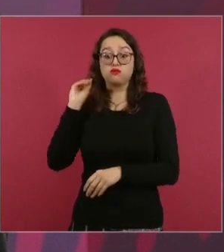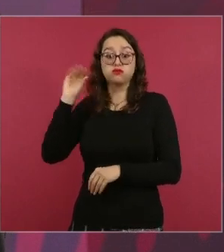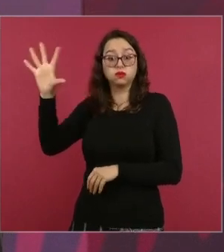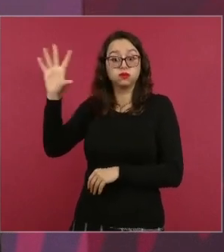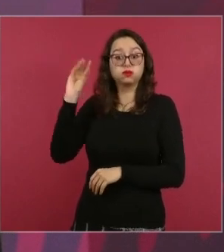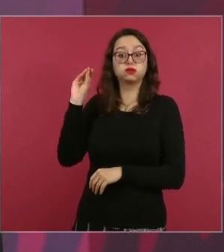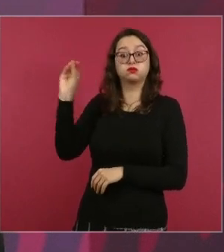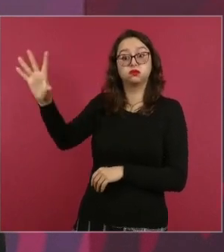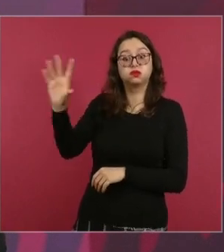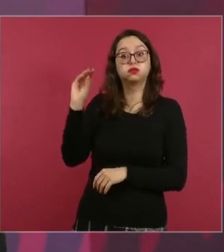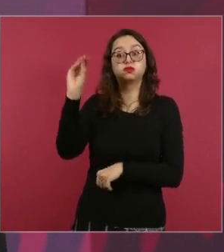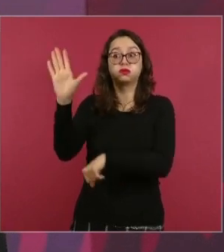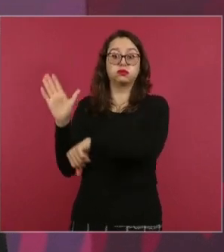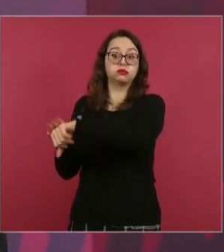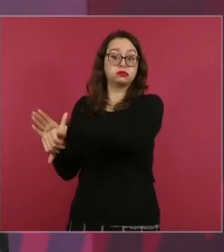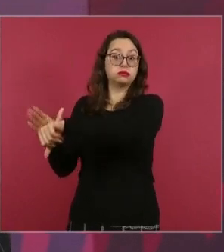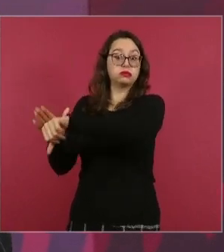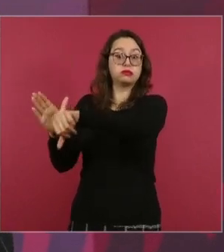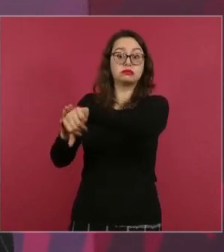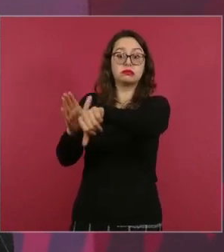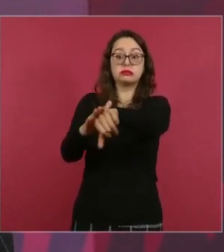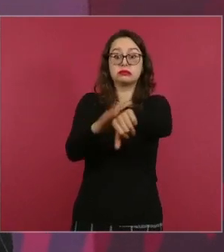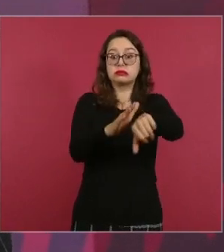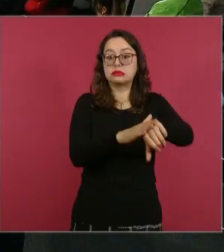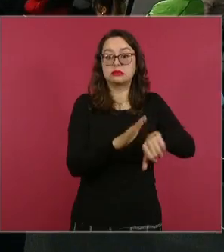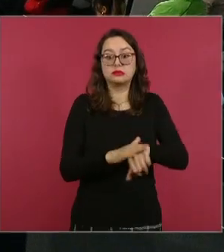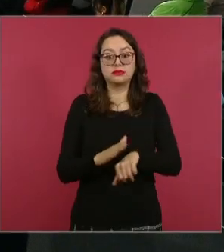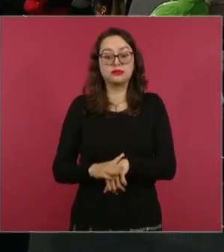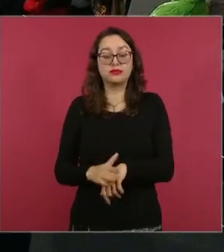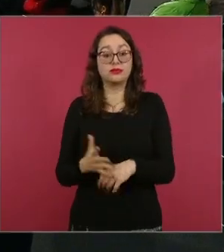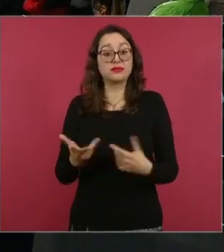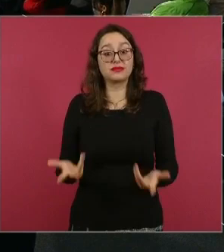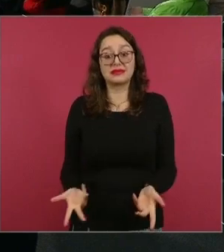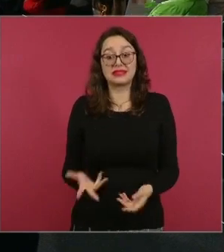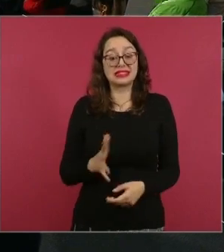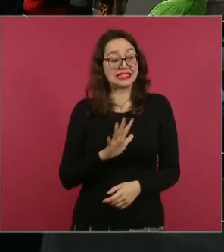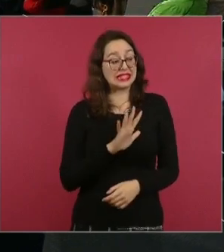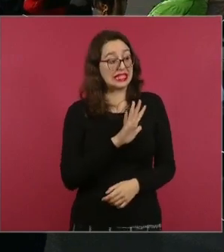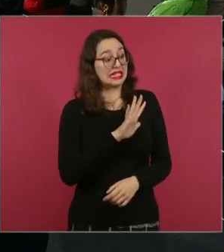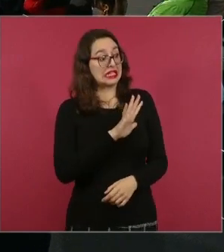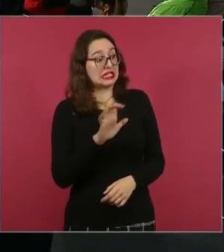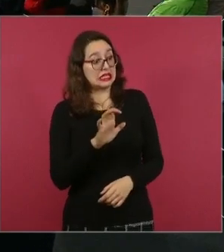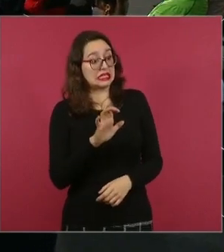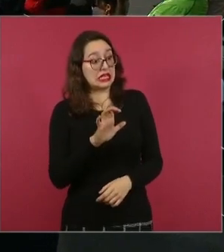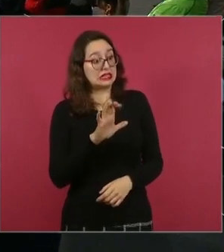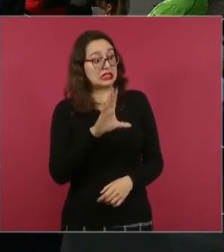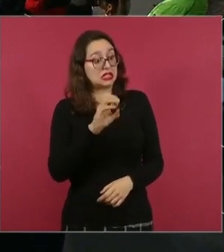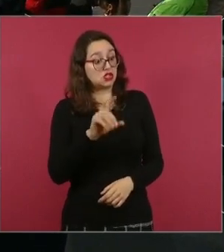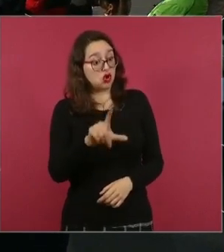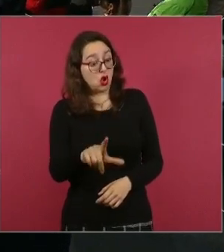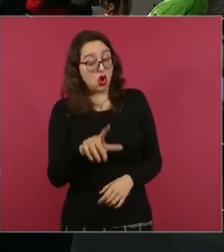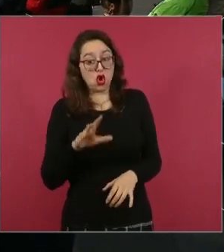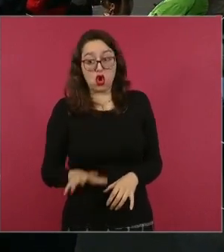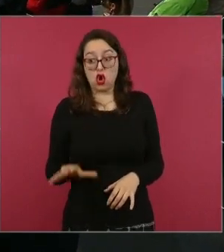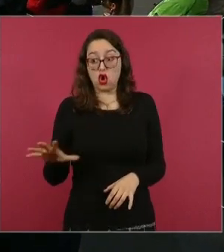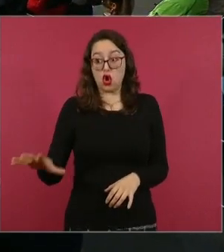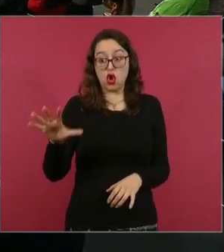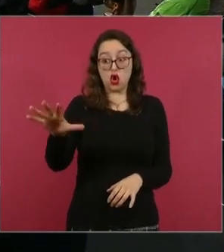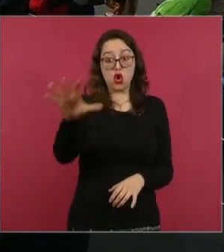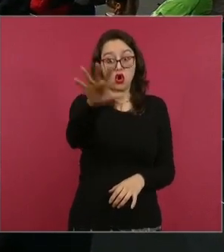270 colonias 500 500 son más de 234